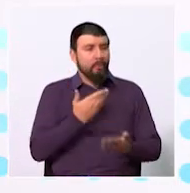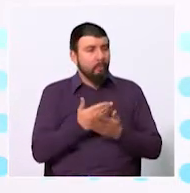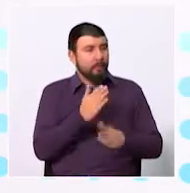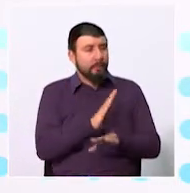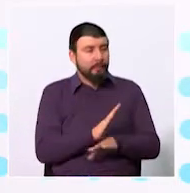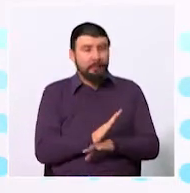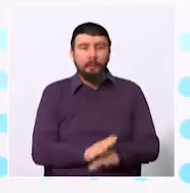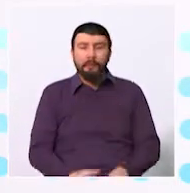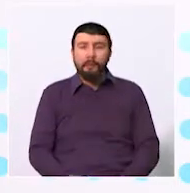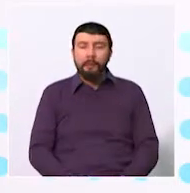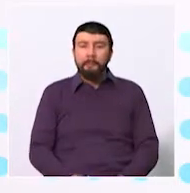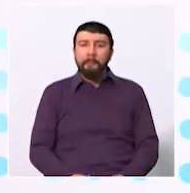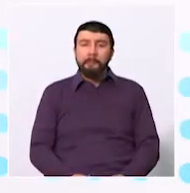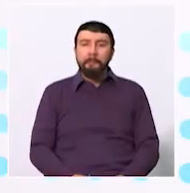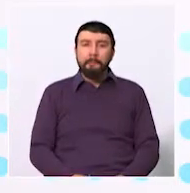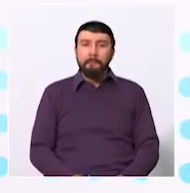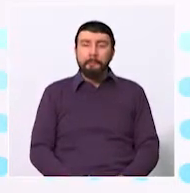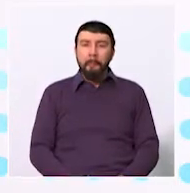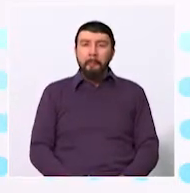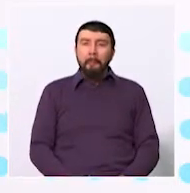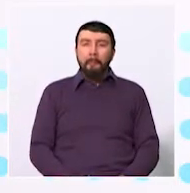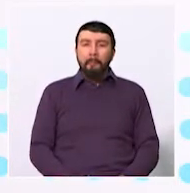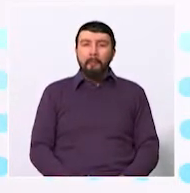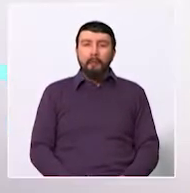muy buenas tardes